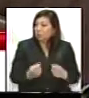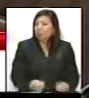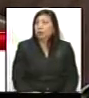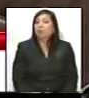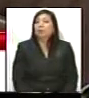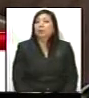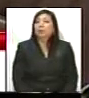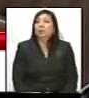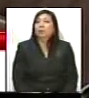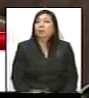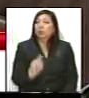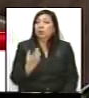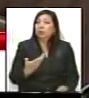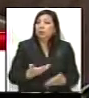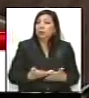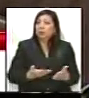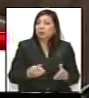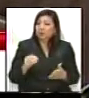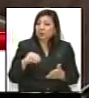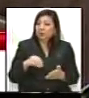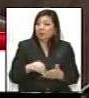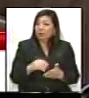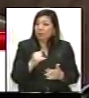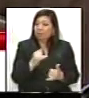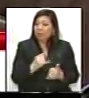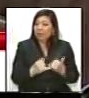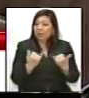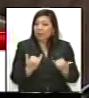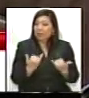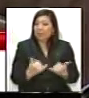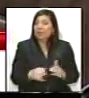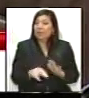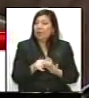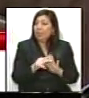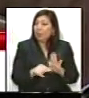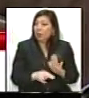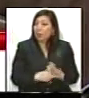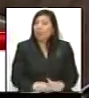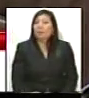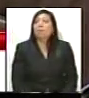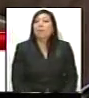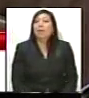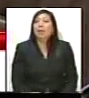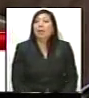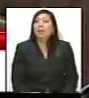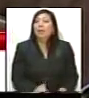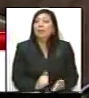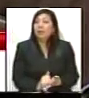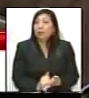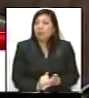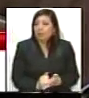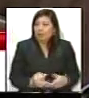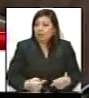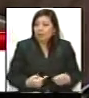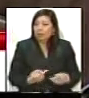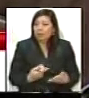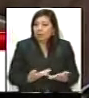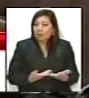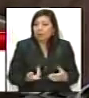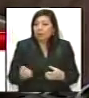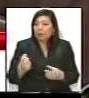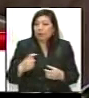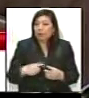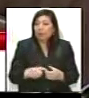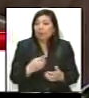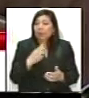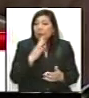en la única disposición complementaria final de esta forma más bien considerando que la norma en debate dispone la inclusión